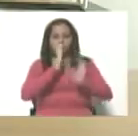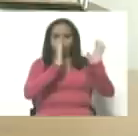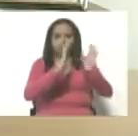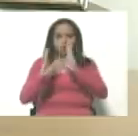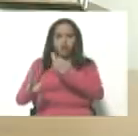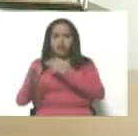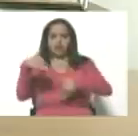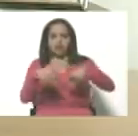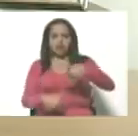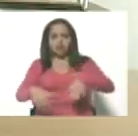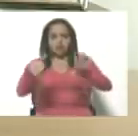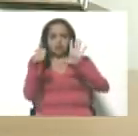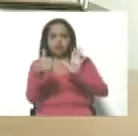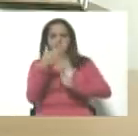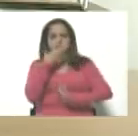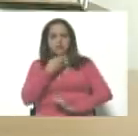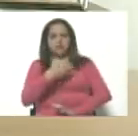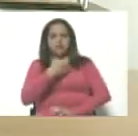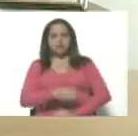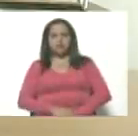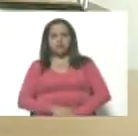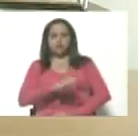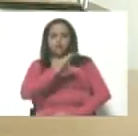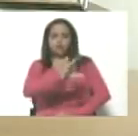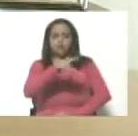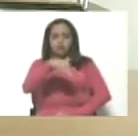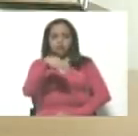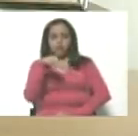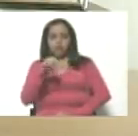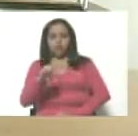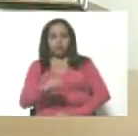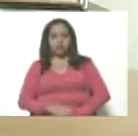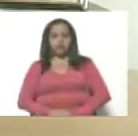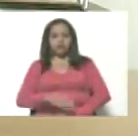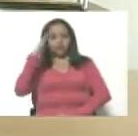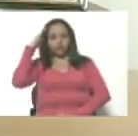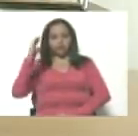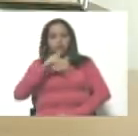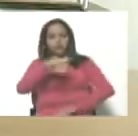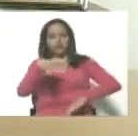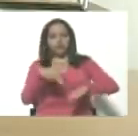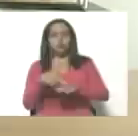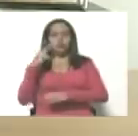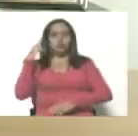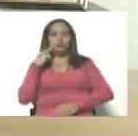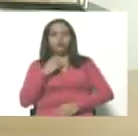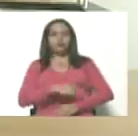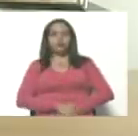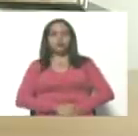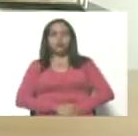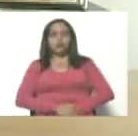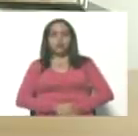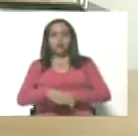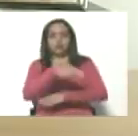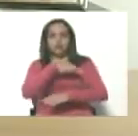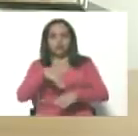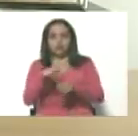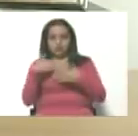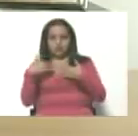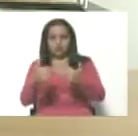del 6 de diciembre con el Consejo Nacional Electoral, la Fuerza Armada Nacional Bolivariana, el Ministerio de